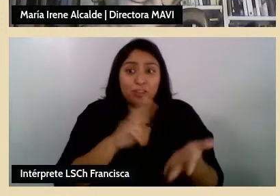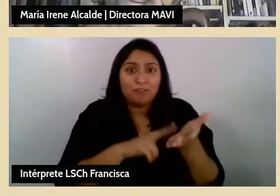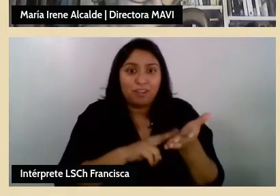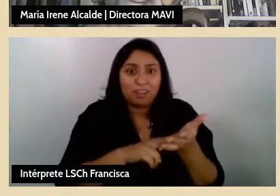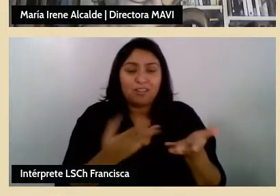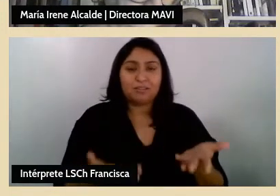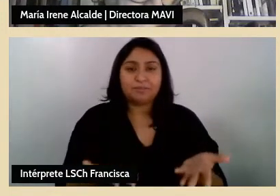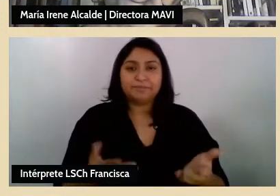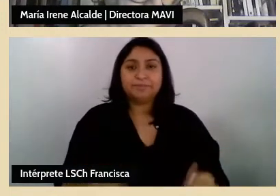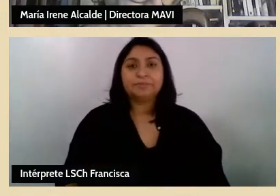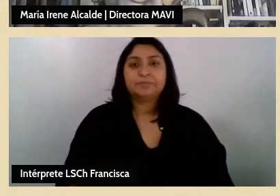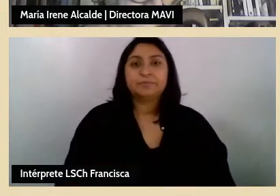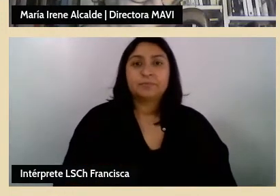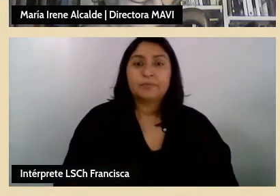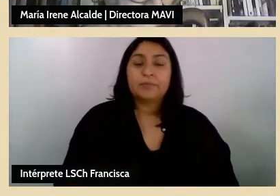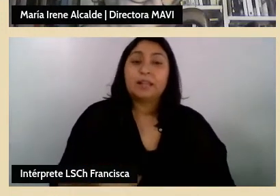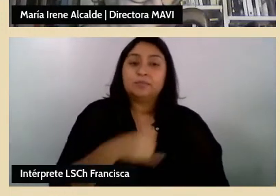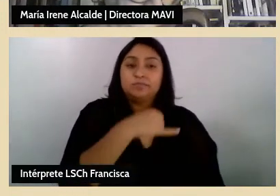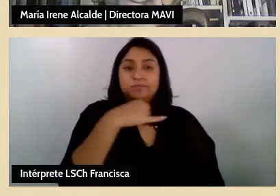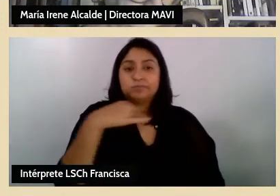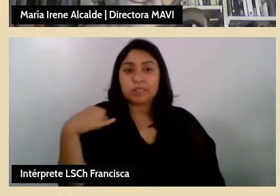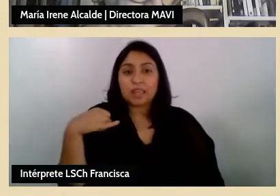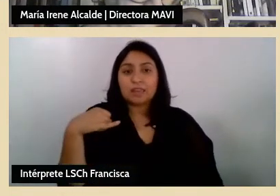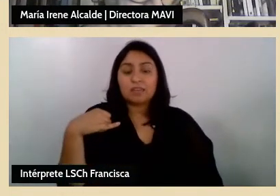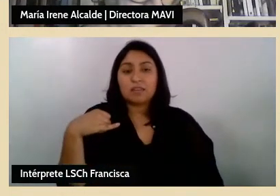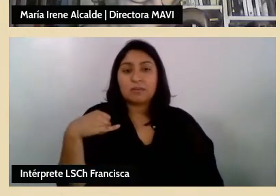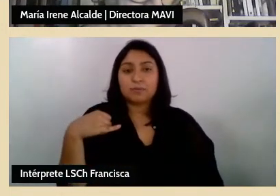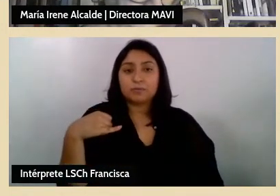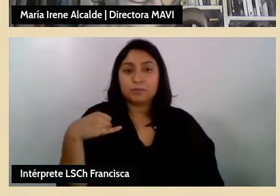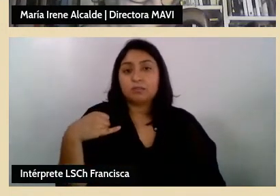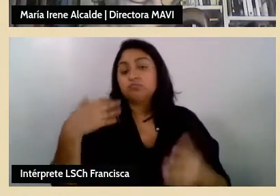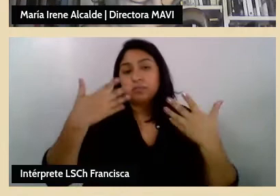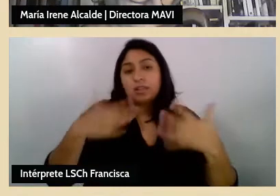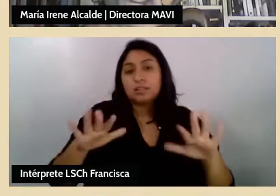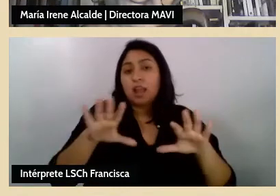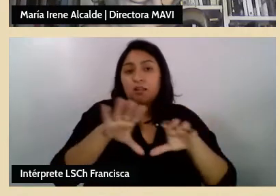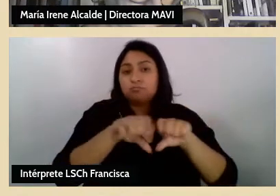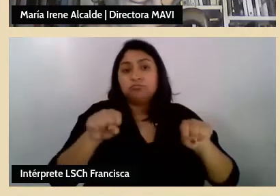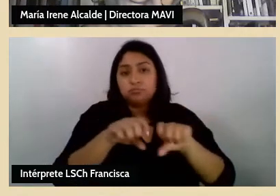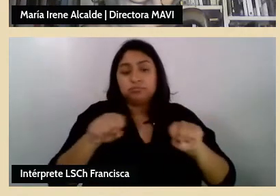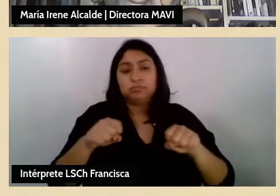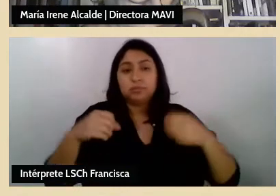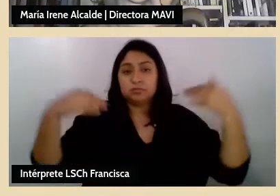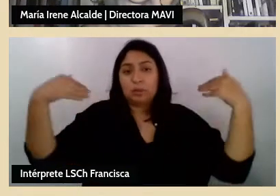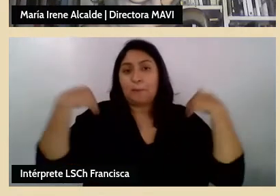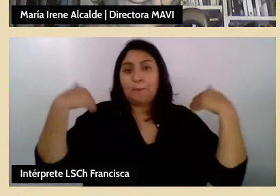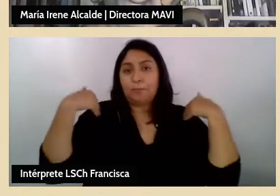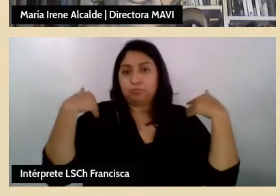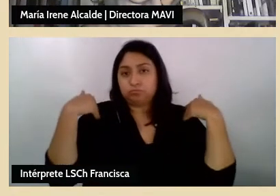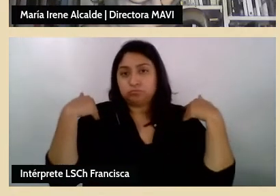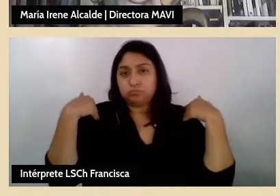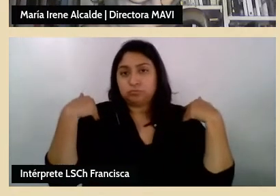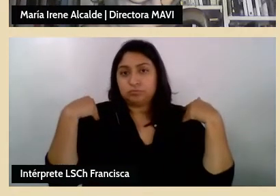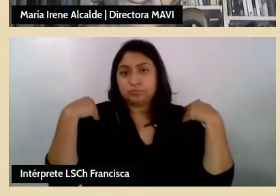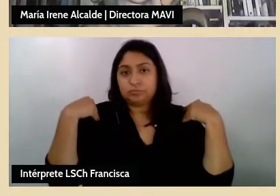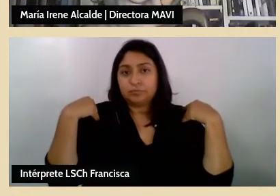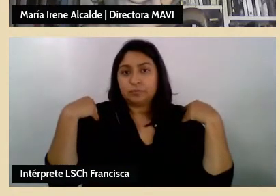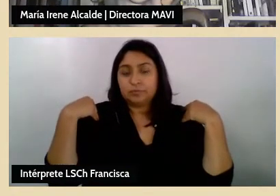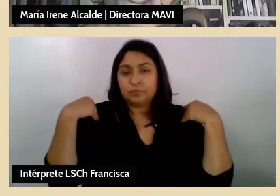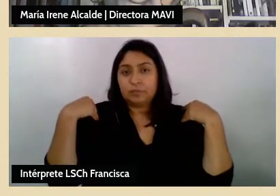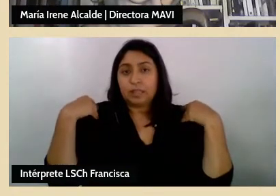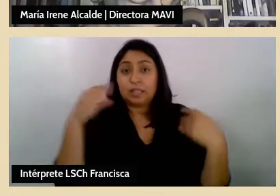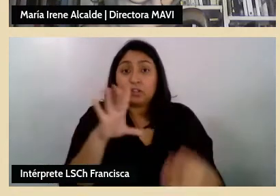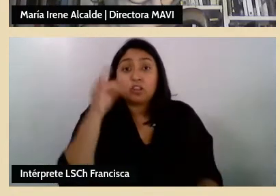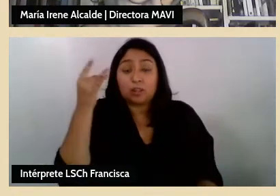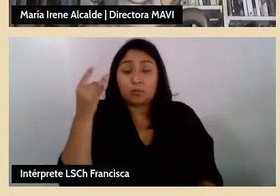Y después entonces, claro, si ya habíamos hecho ese ejercicio y ahí entonces uno se da cuenta de que